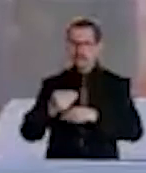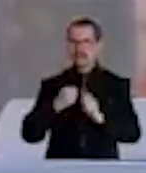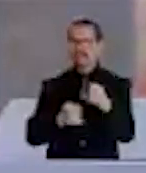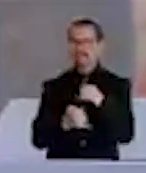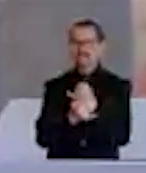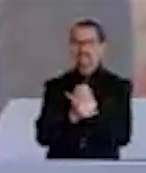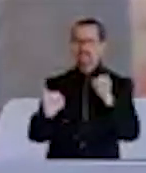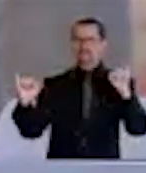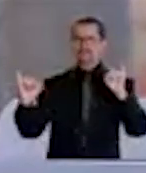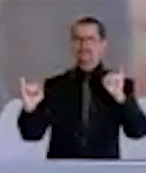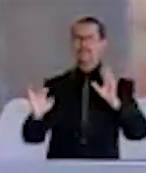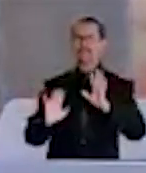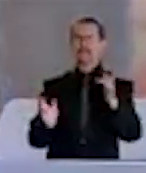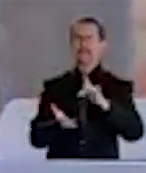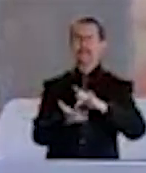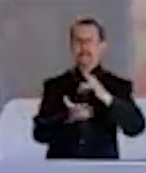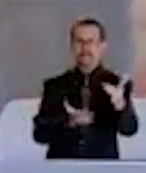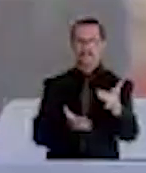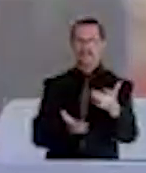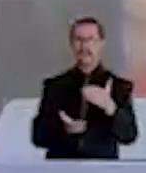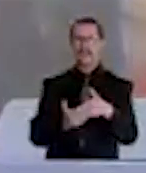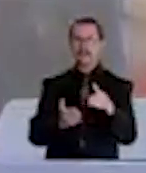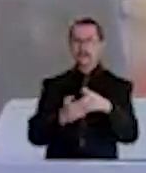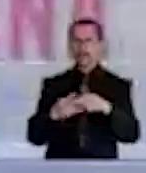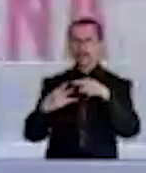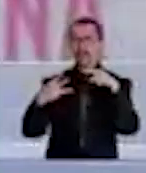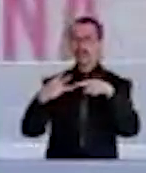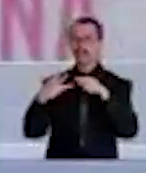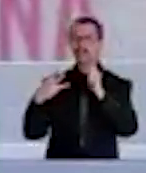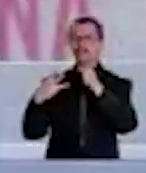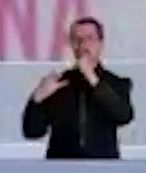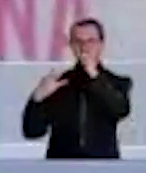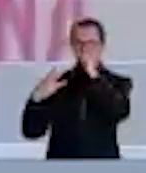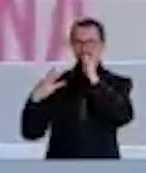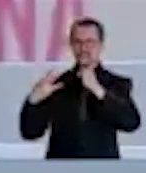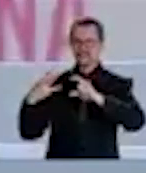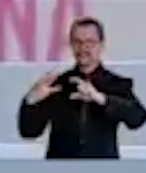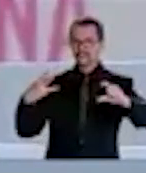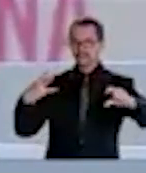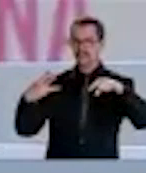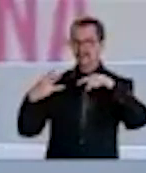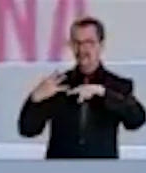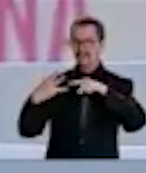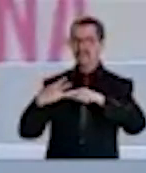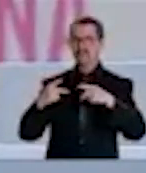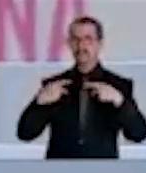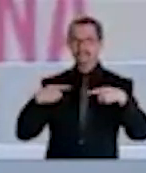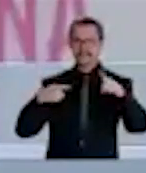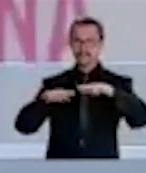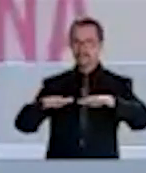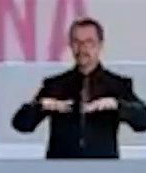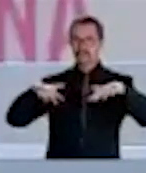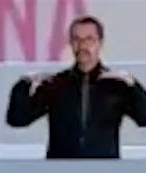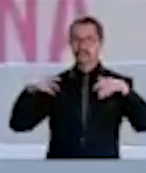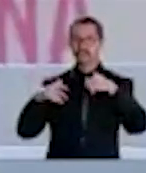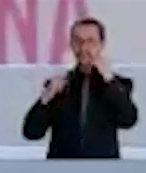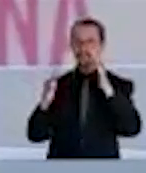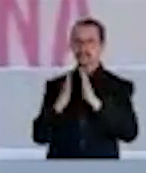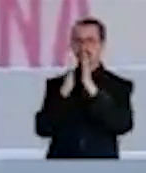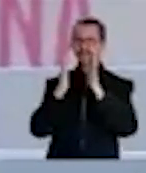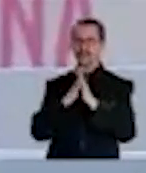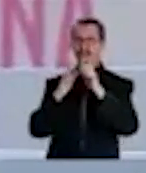segundo de este tercer bloque es la última pregunta de nuestro público participativo venecia